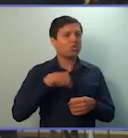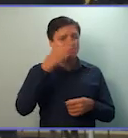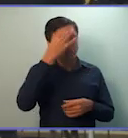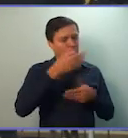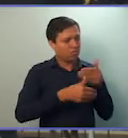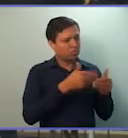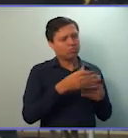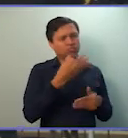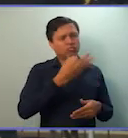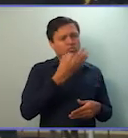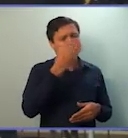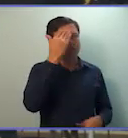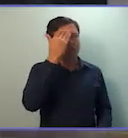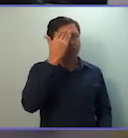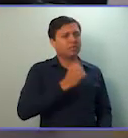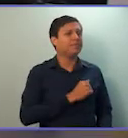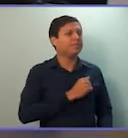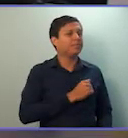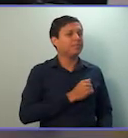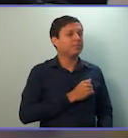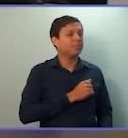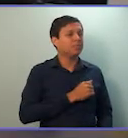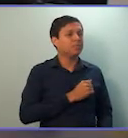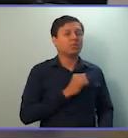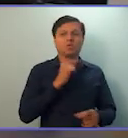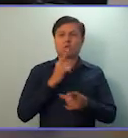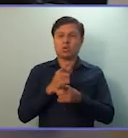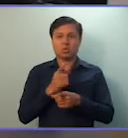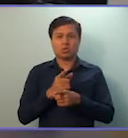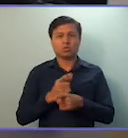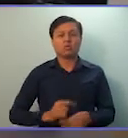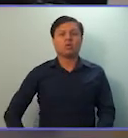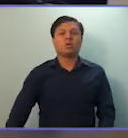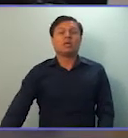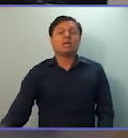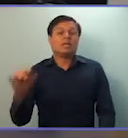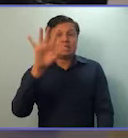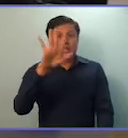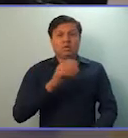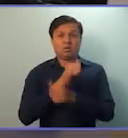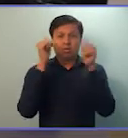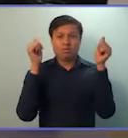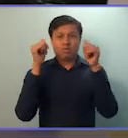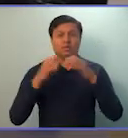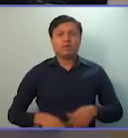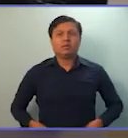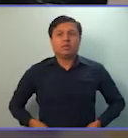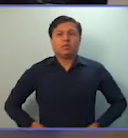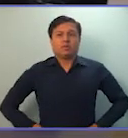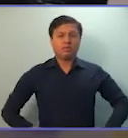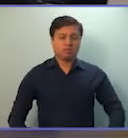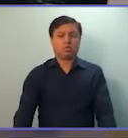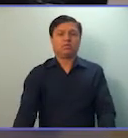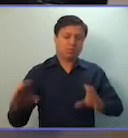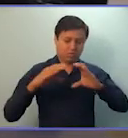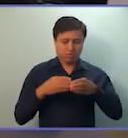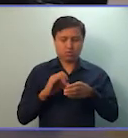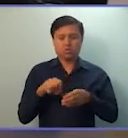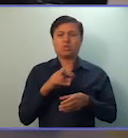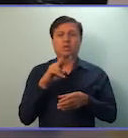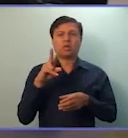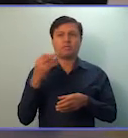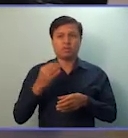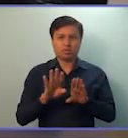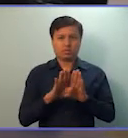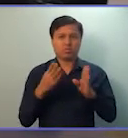ahí que debemos conocer los ciudadanos correctos a las 5 de la mañana en las juntas electorales municipales van